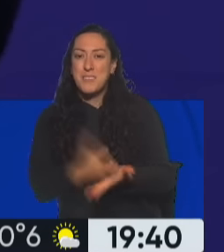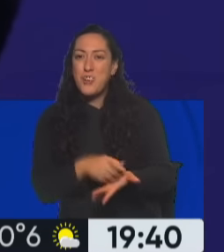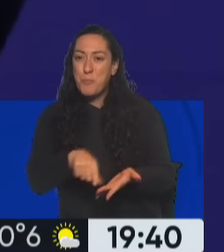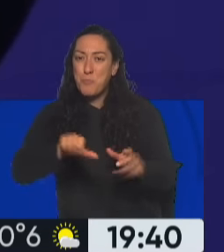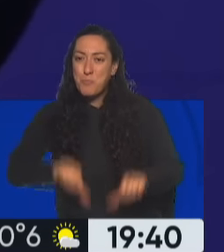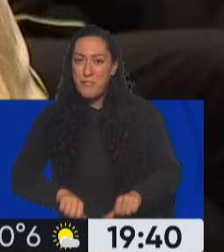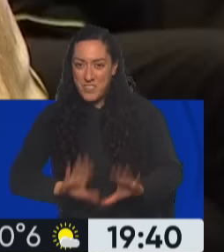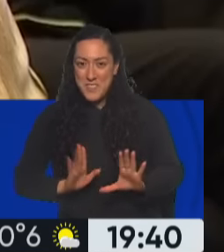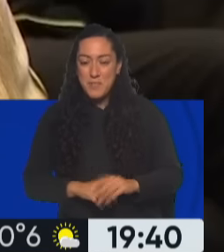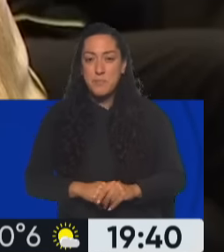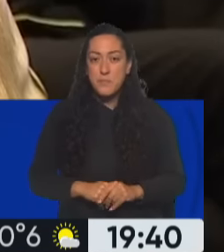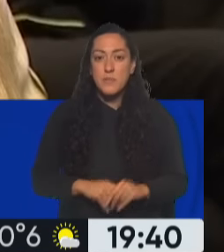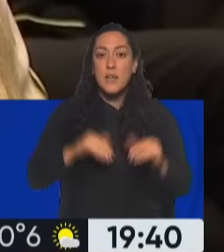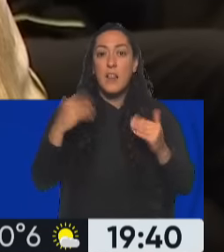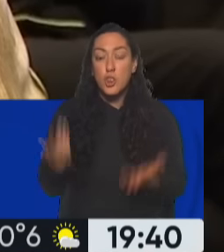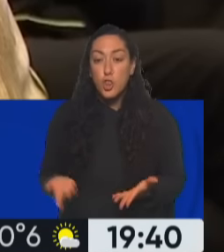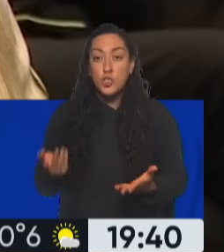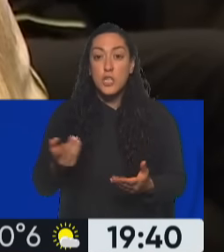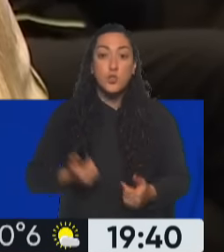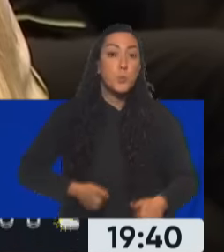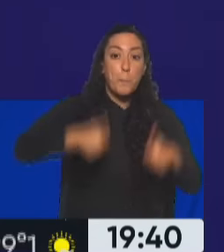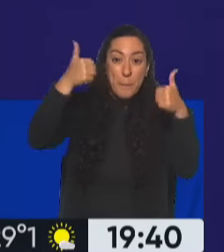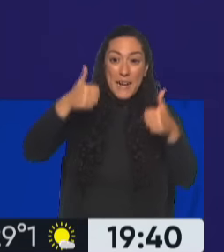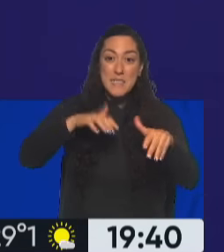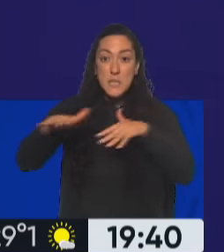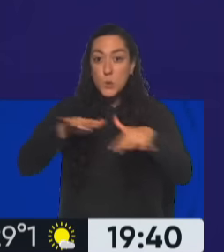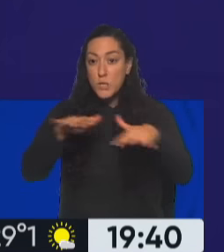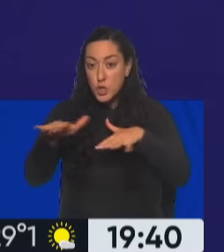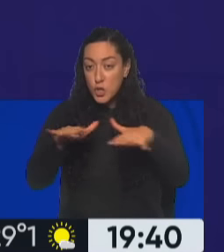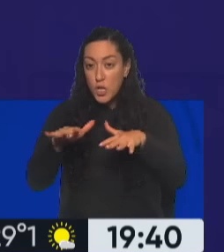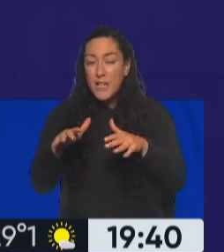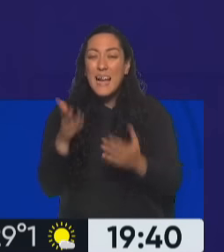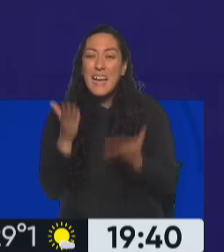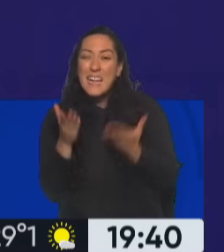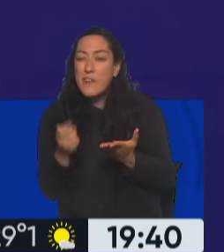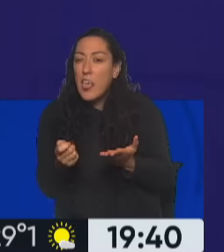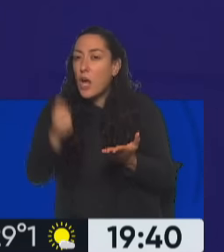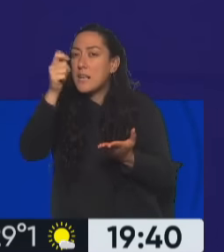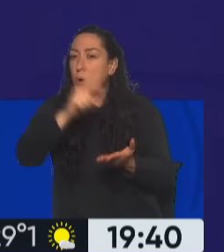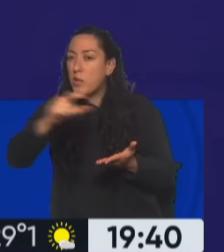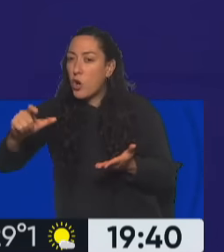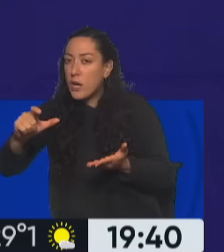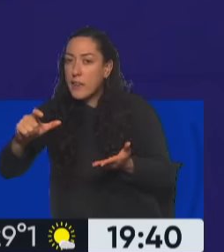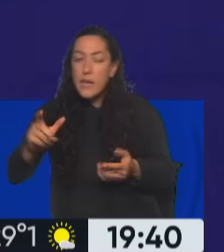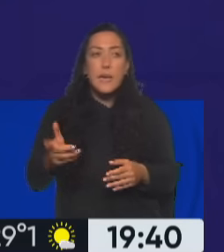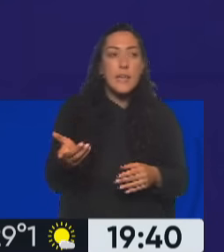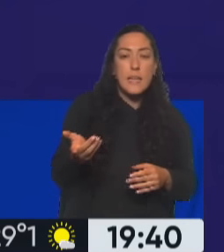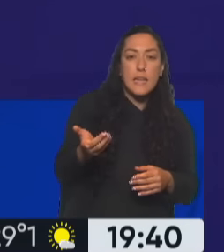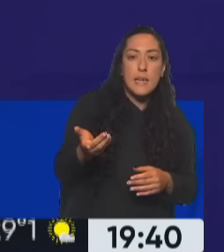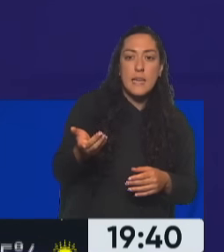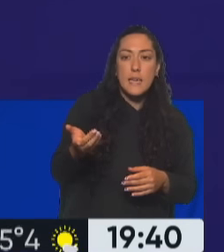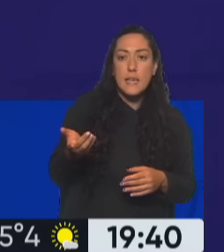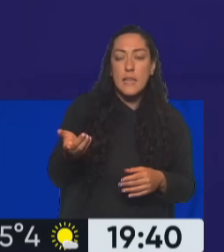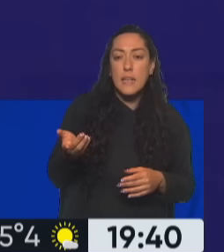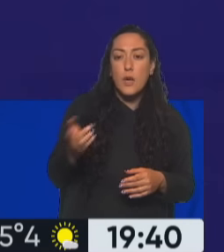situación de superávit fiscal prácticamente equilibrada la cuenta corriente y todo el impulso de la